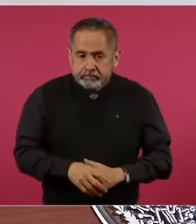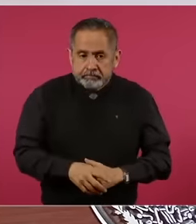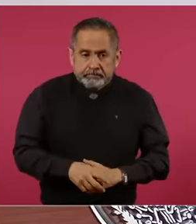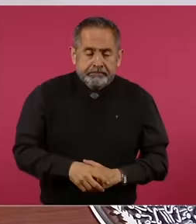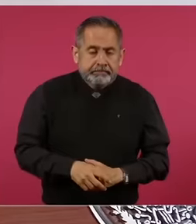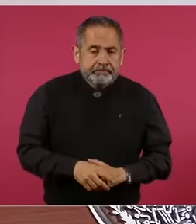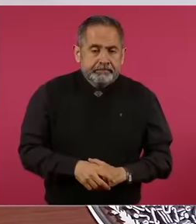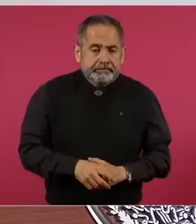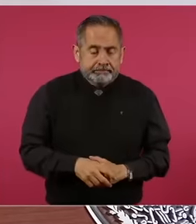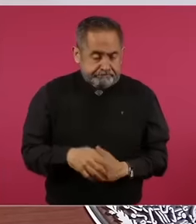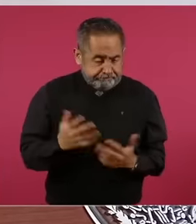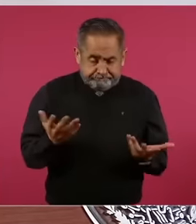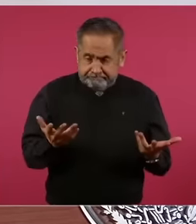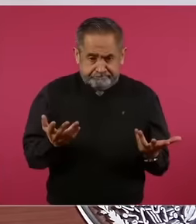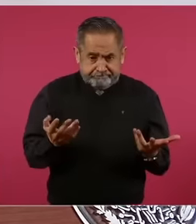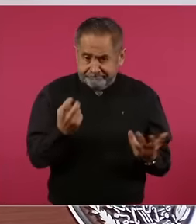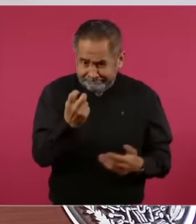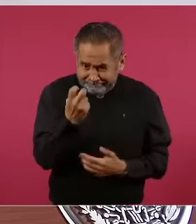Y eso